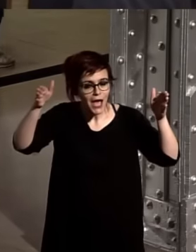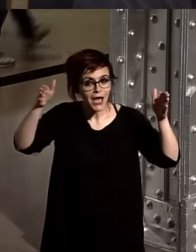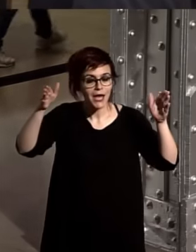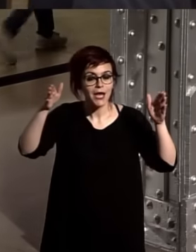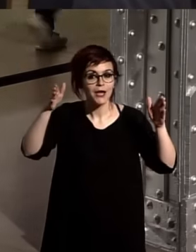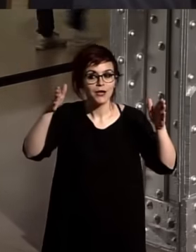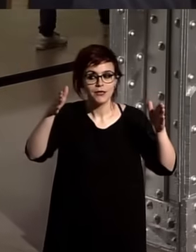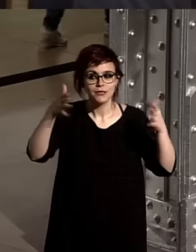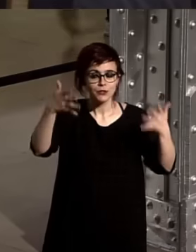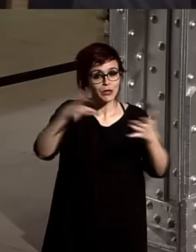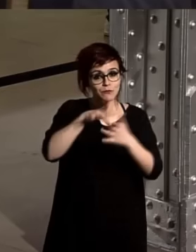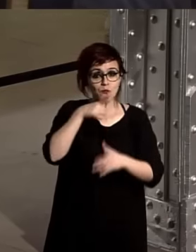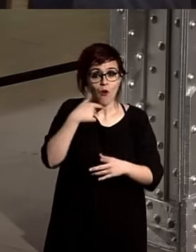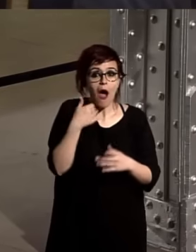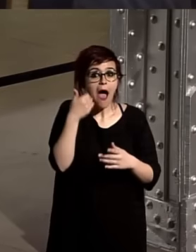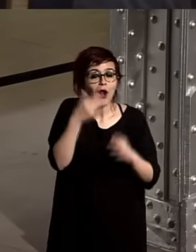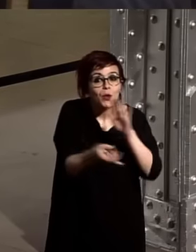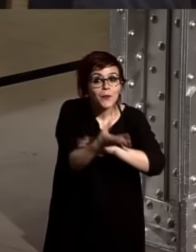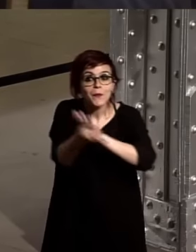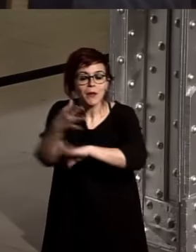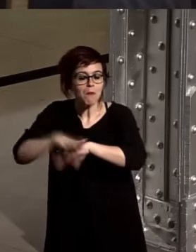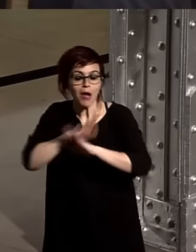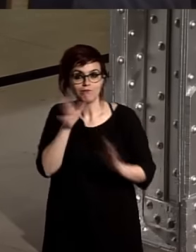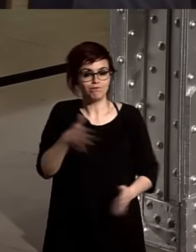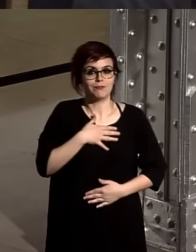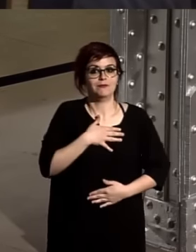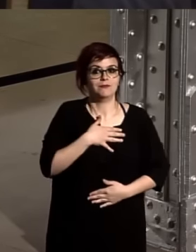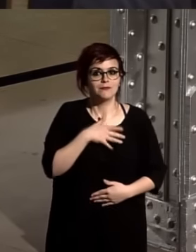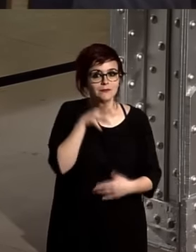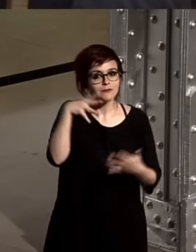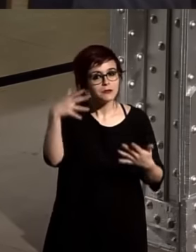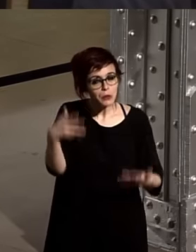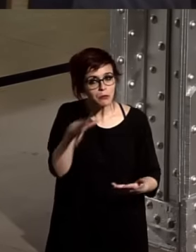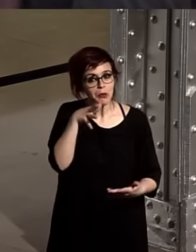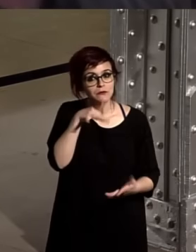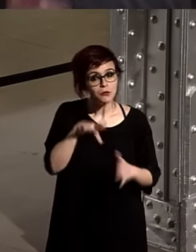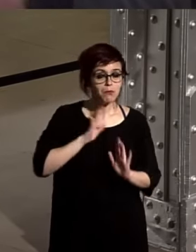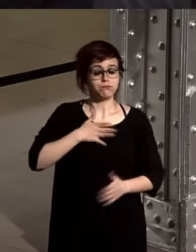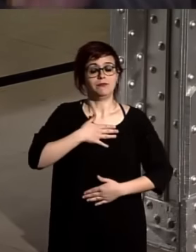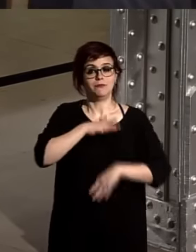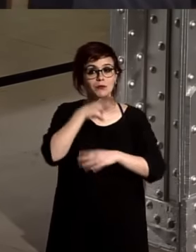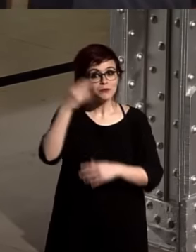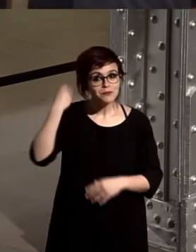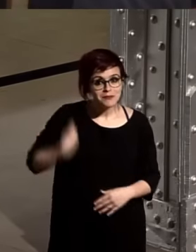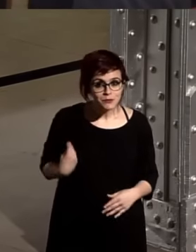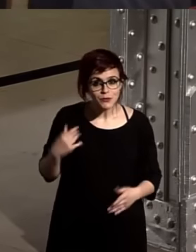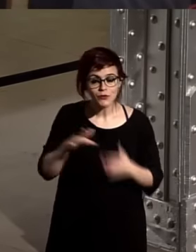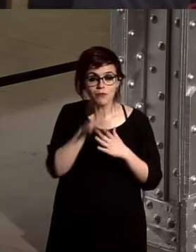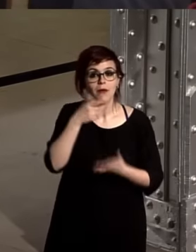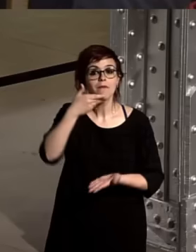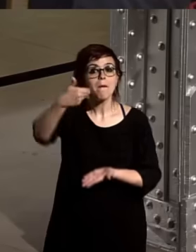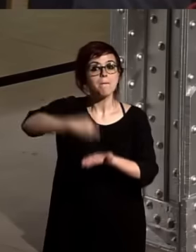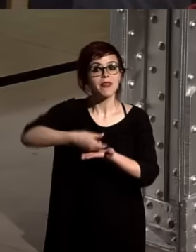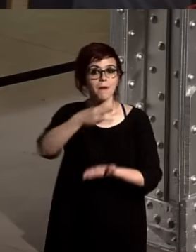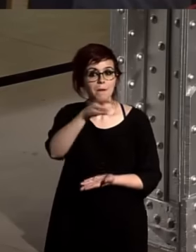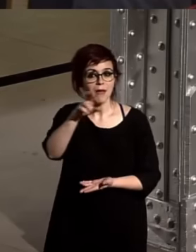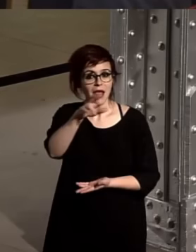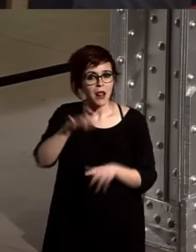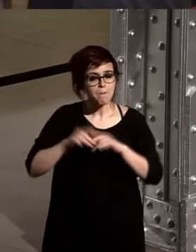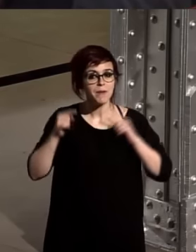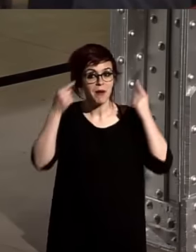Bueno pues cada cosa que sucede es una sorpresa y y la esa Pues fue también pues el primer encargo de de pere que